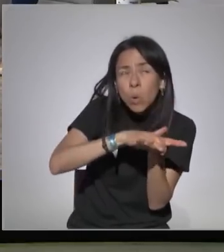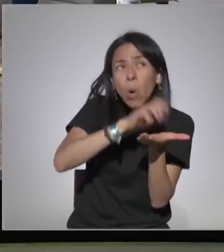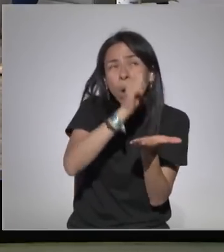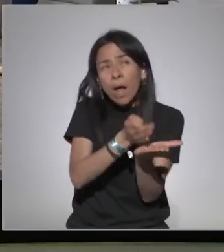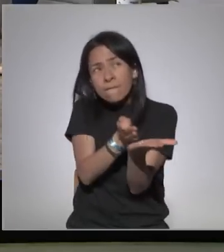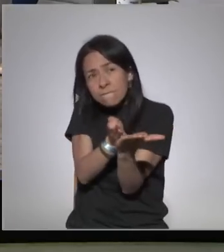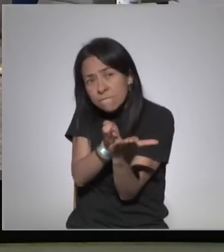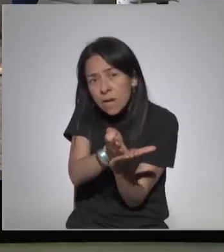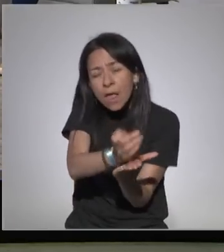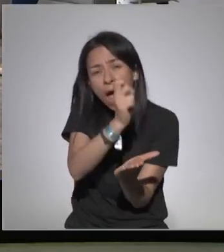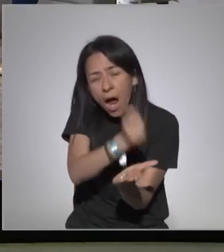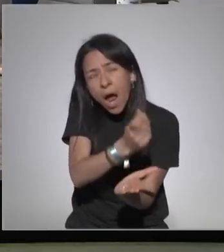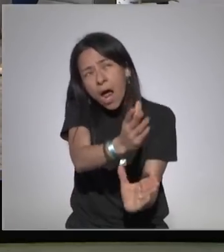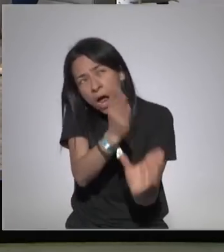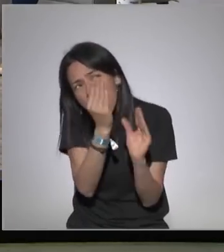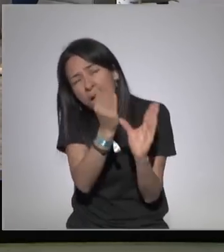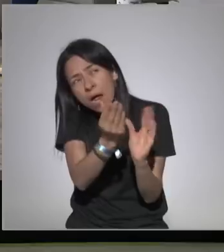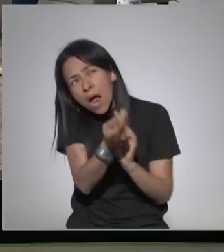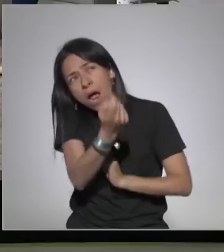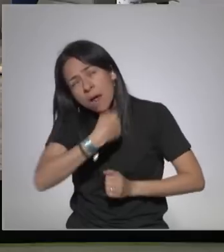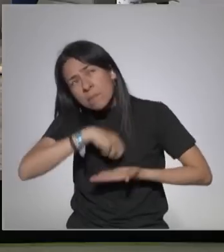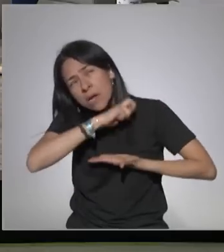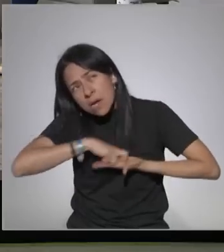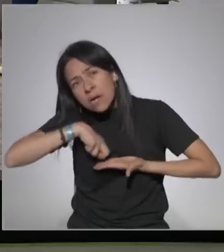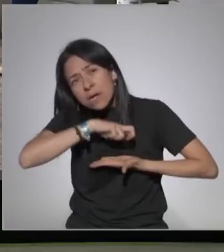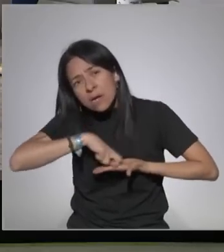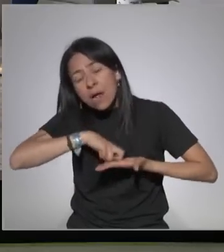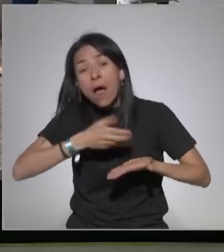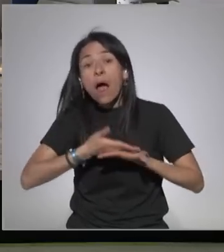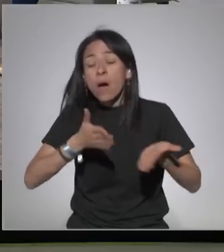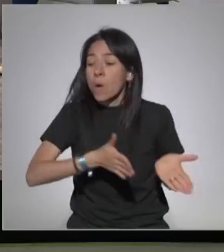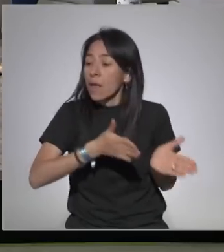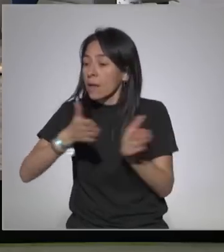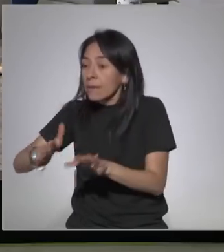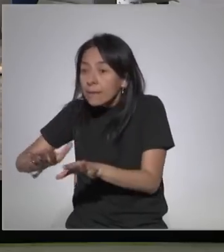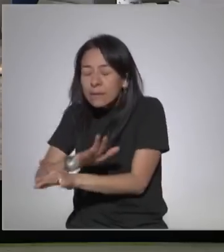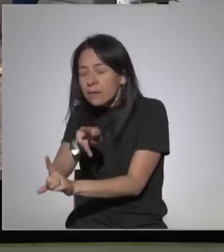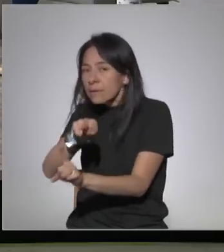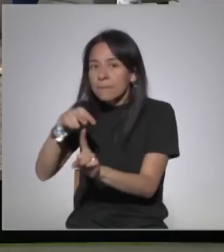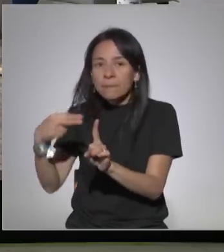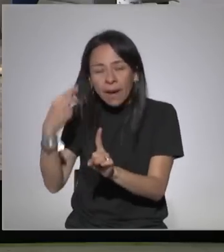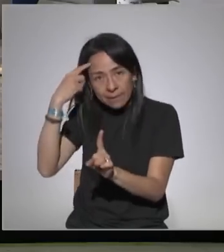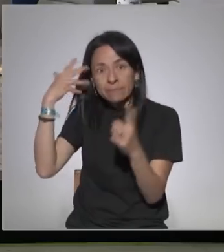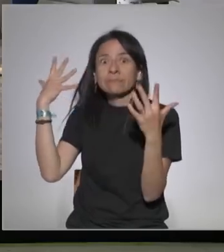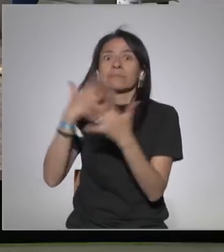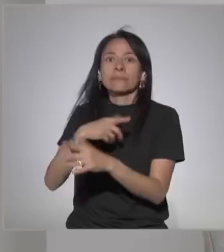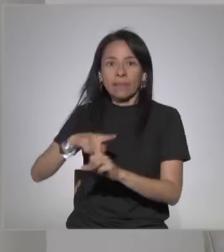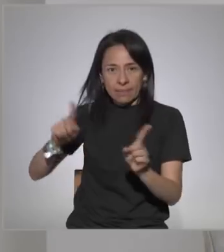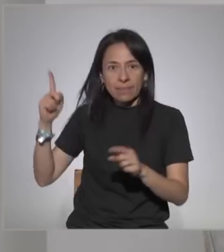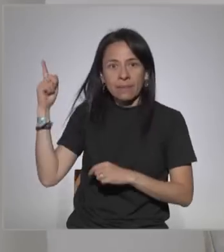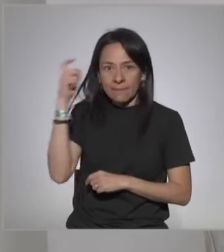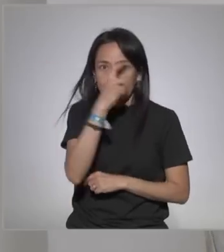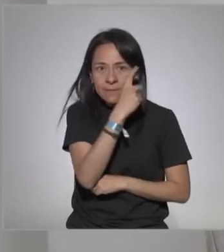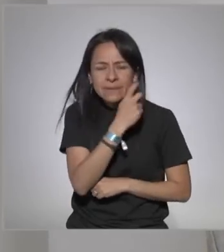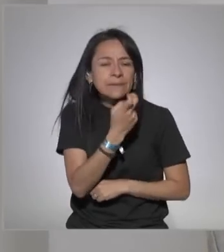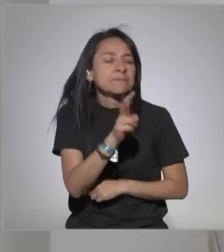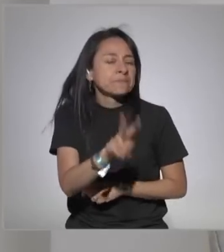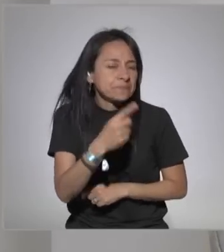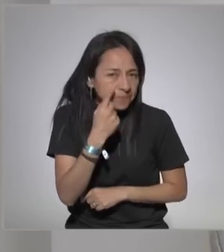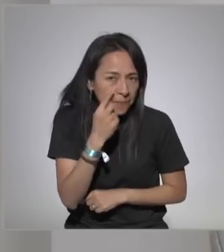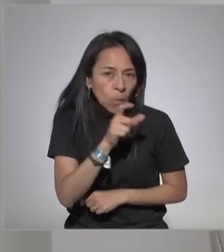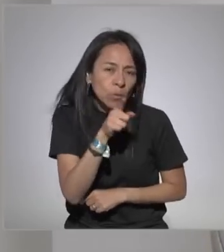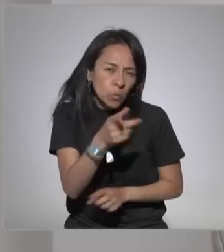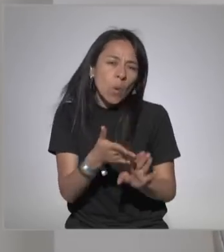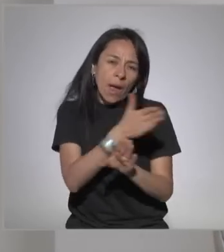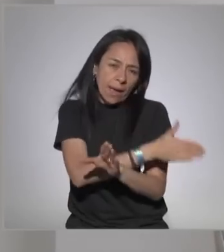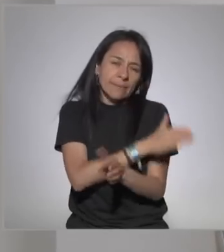pues yo creo que puede ser muy difícil para alguien como dar este salto, Juan Antonio. Pero de forma social, cuando tienes un matrimonio que es de muy larga duración,